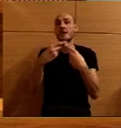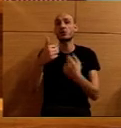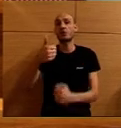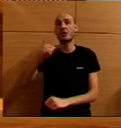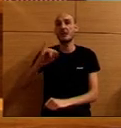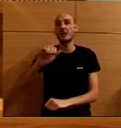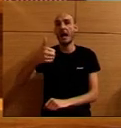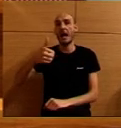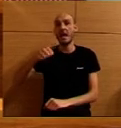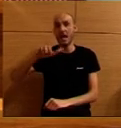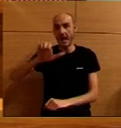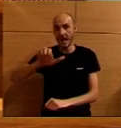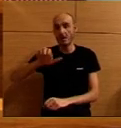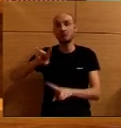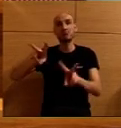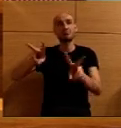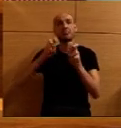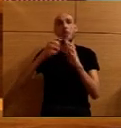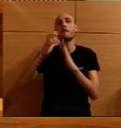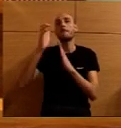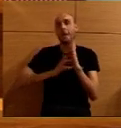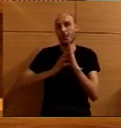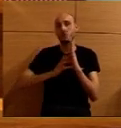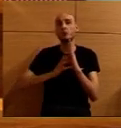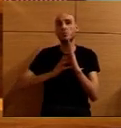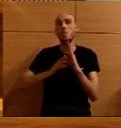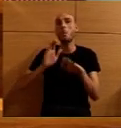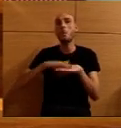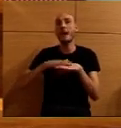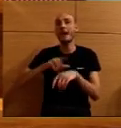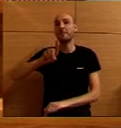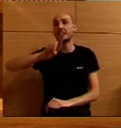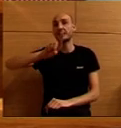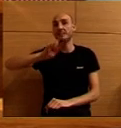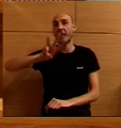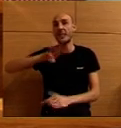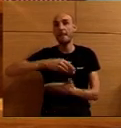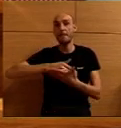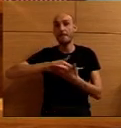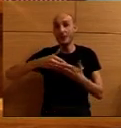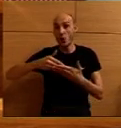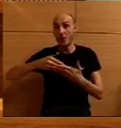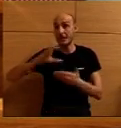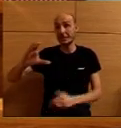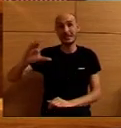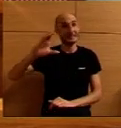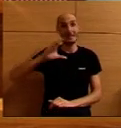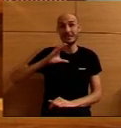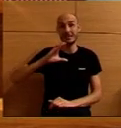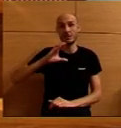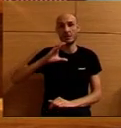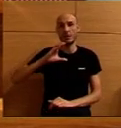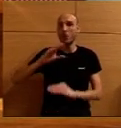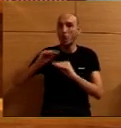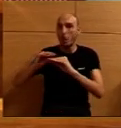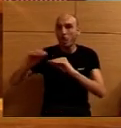13 millones para que al menos la mitad de esos 13 millones queden repartidos por toda la provincia